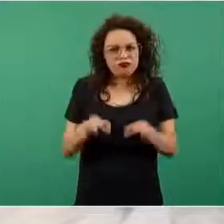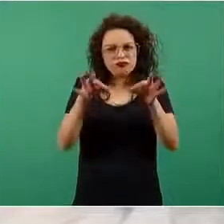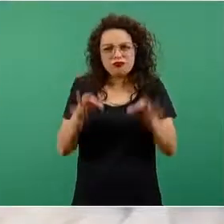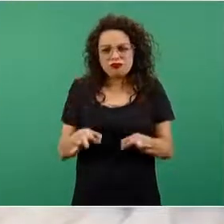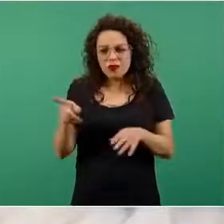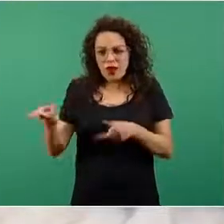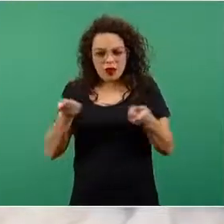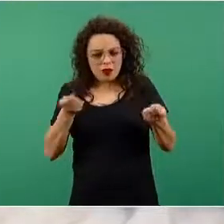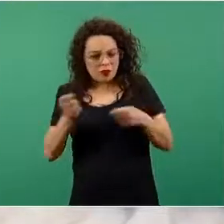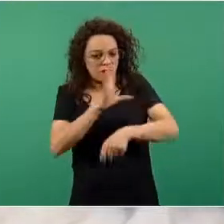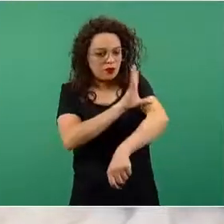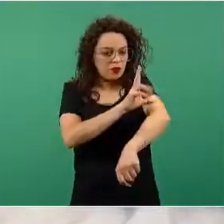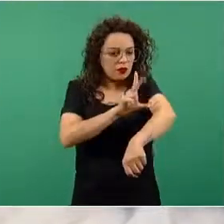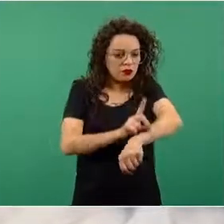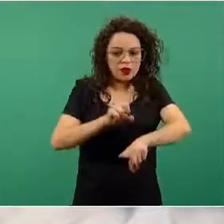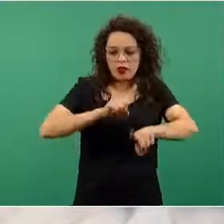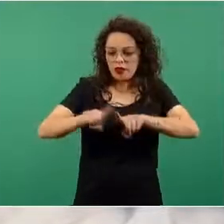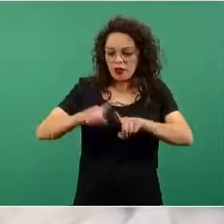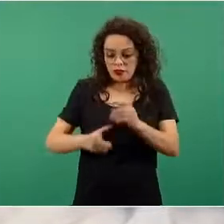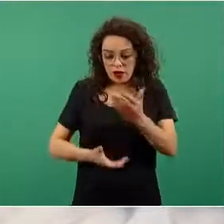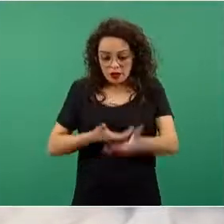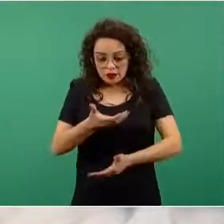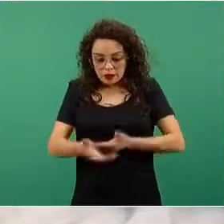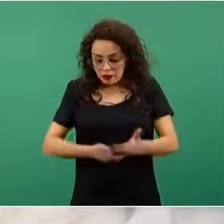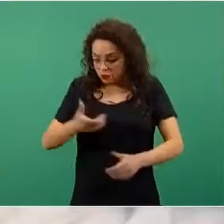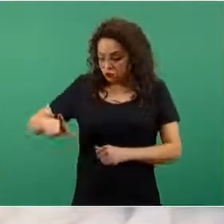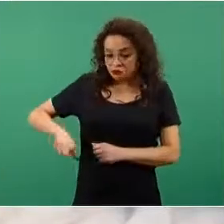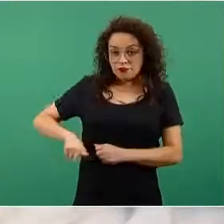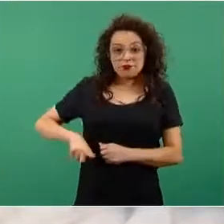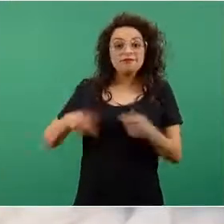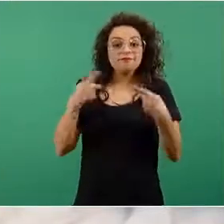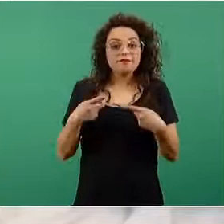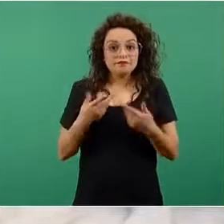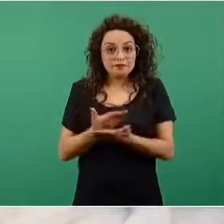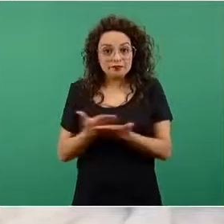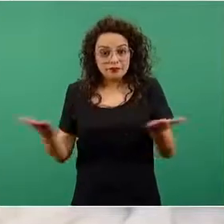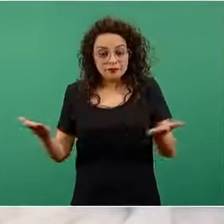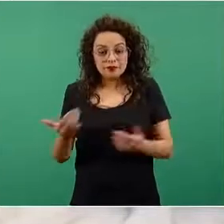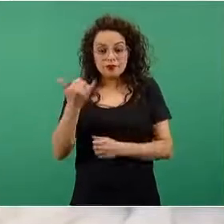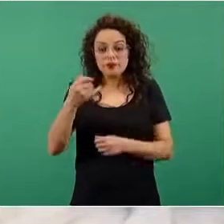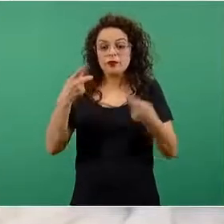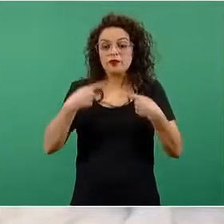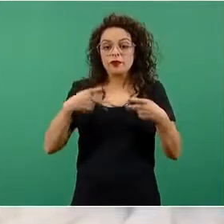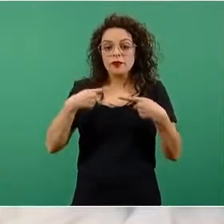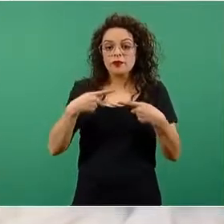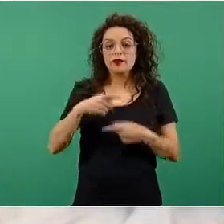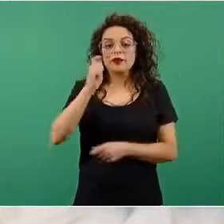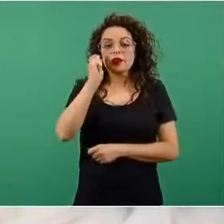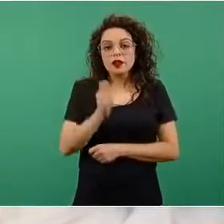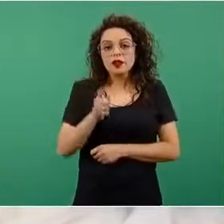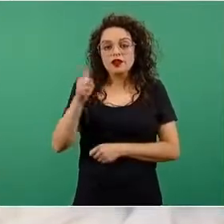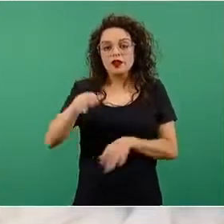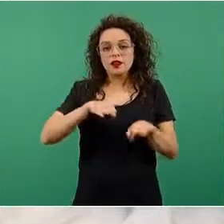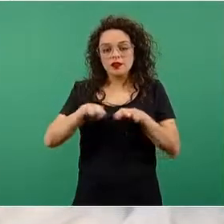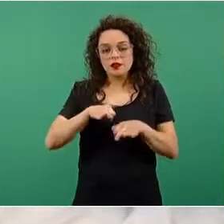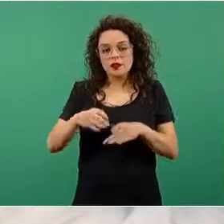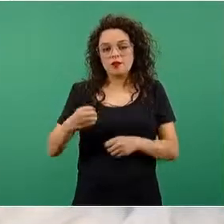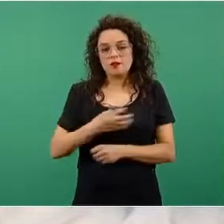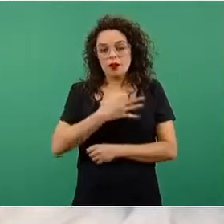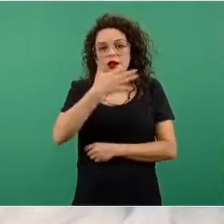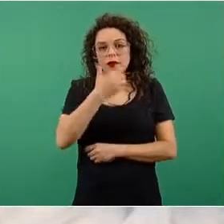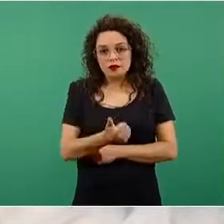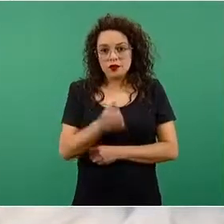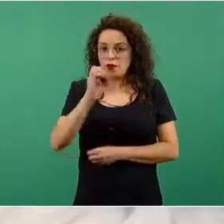los servidoras y servidores de la nación, y también a los delegados del bienestar. Agradezco también a ellas y